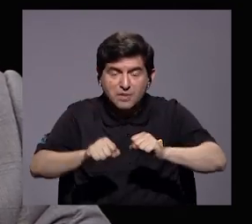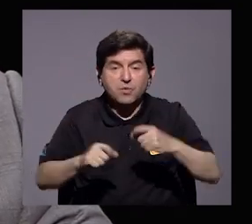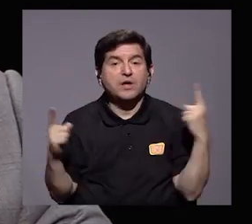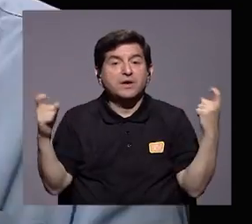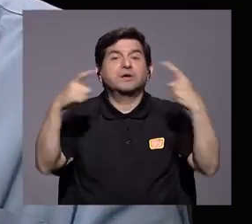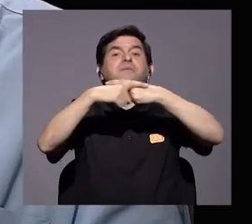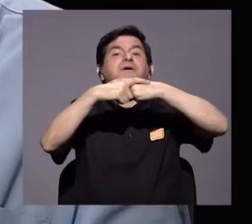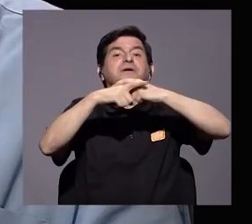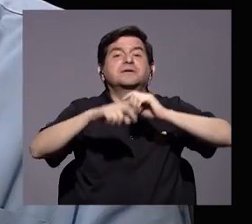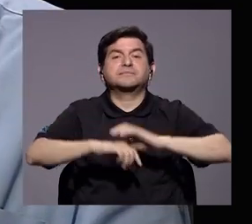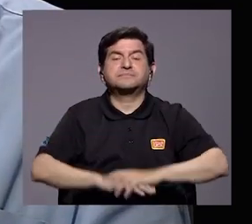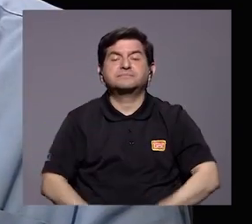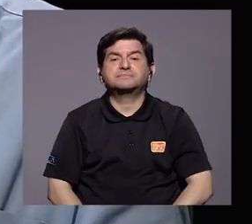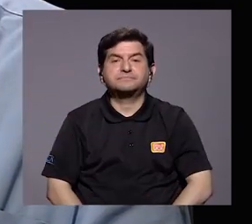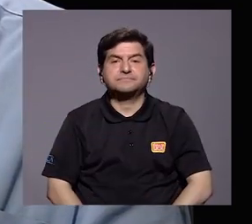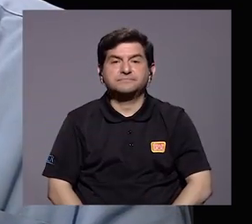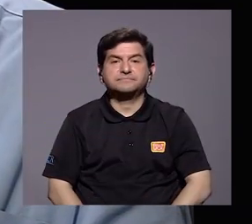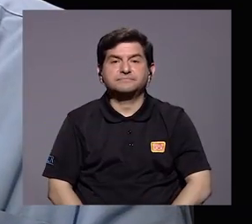complejo